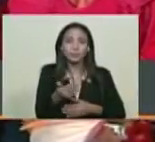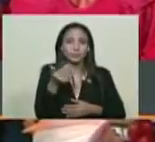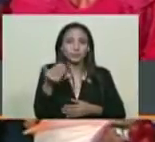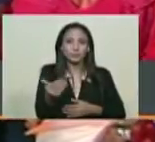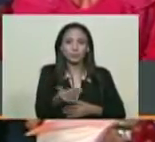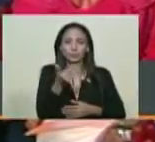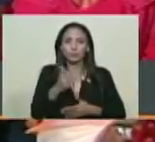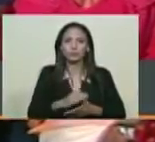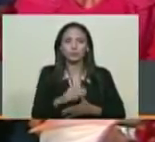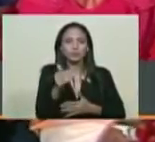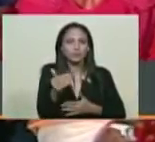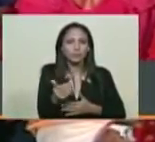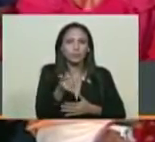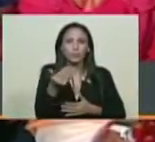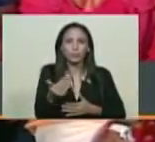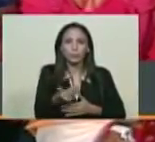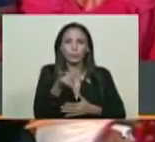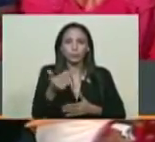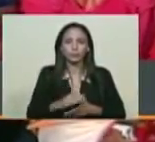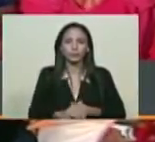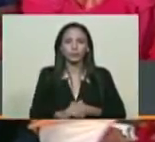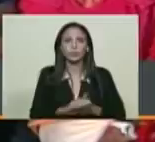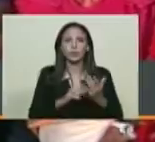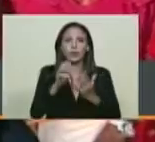importantes fundamentos para la tierra.